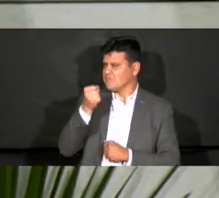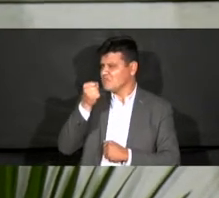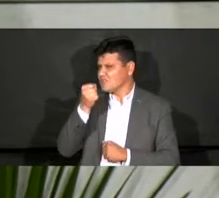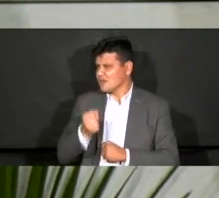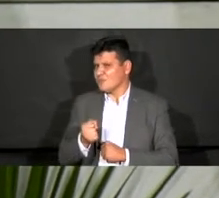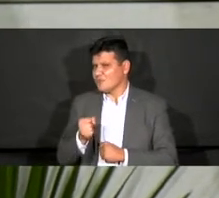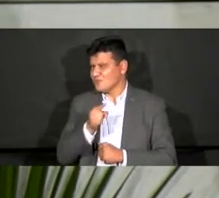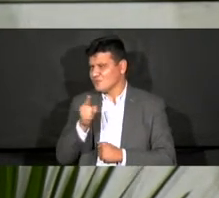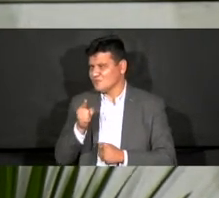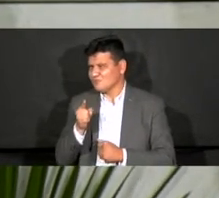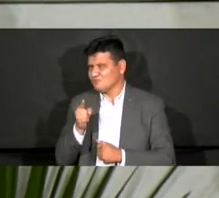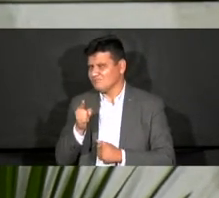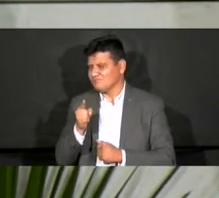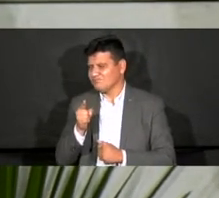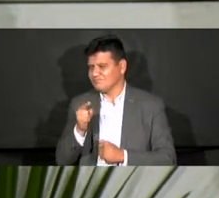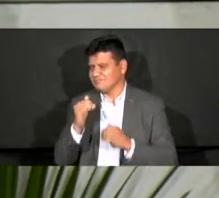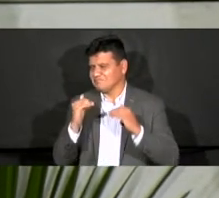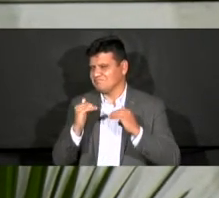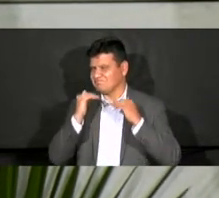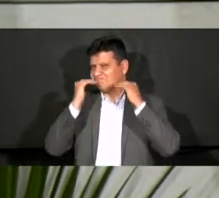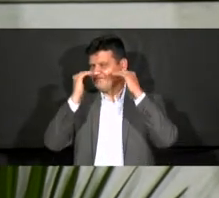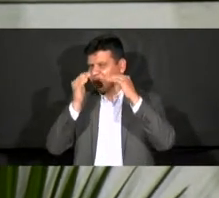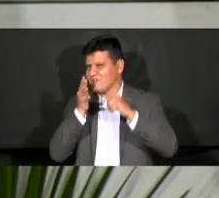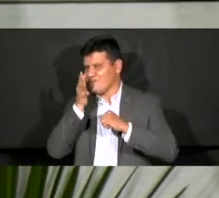sus expectativas.